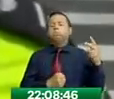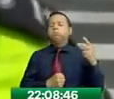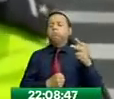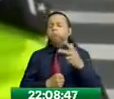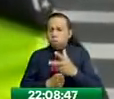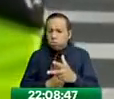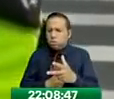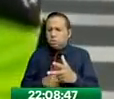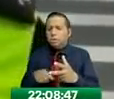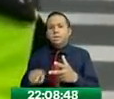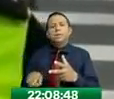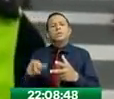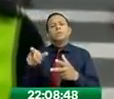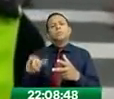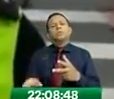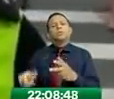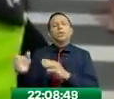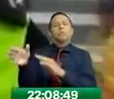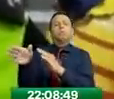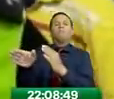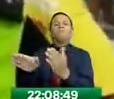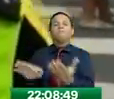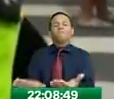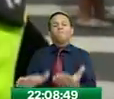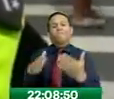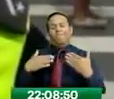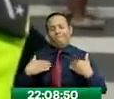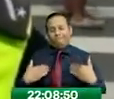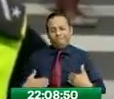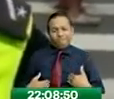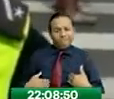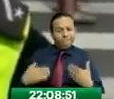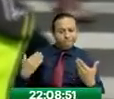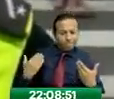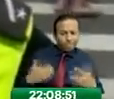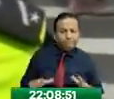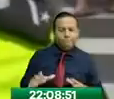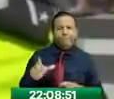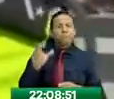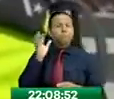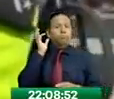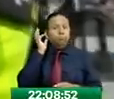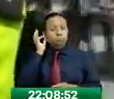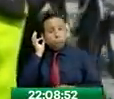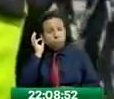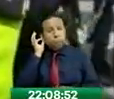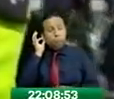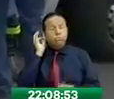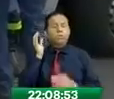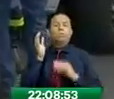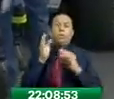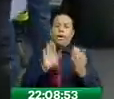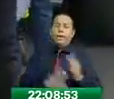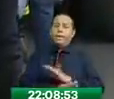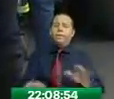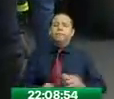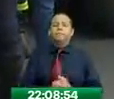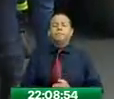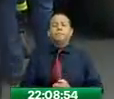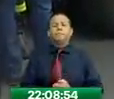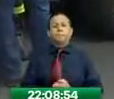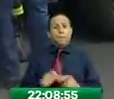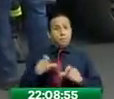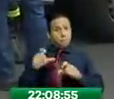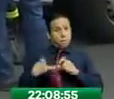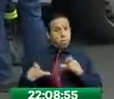sitio, el cuerpo de bomberos da como confirmado una persona femenina fallecida. Habitantes del barrio La